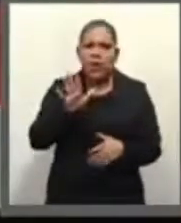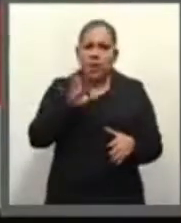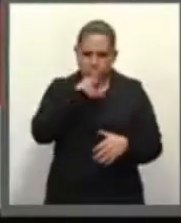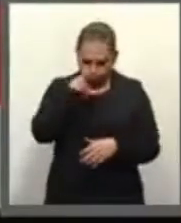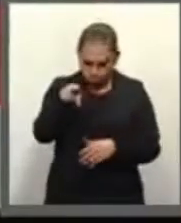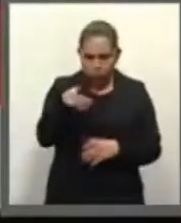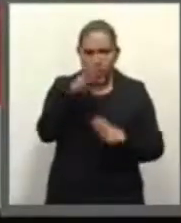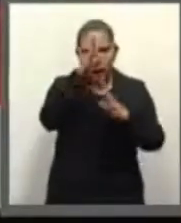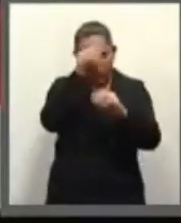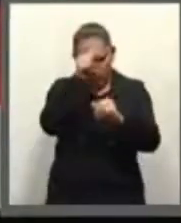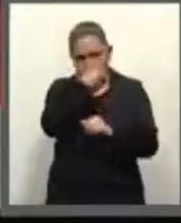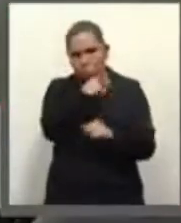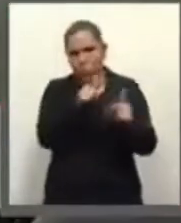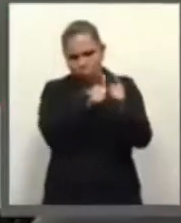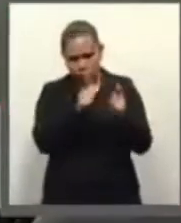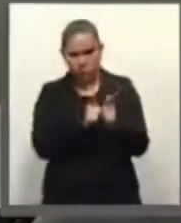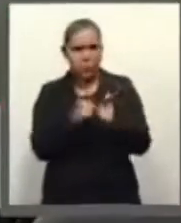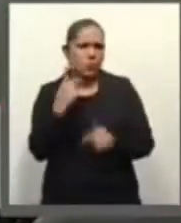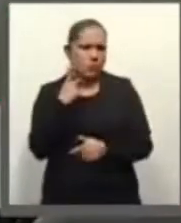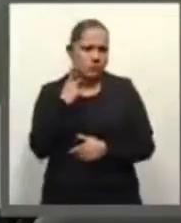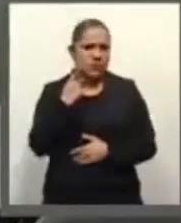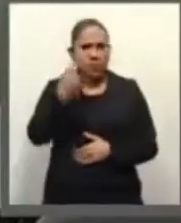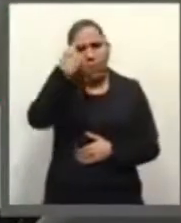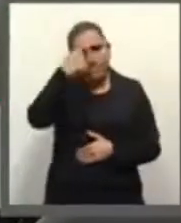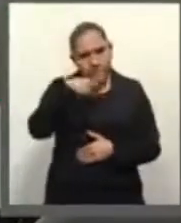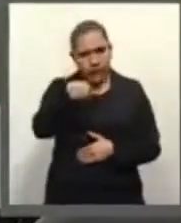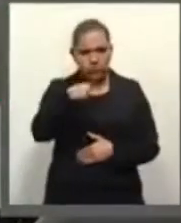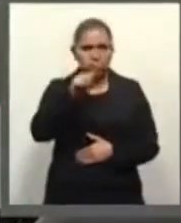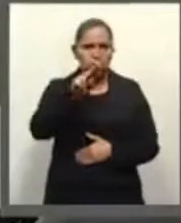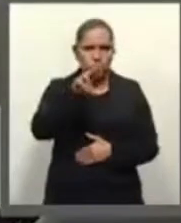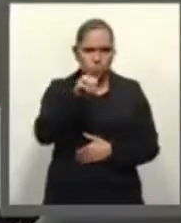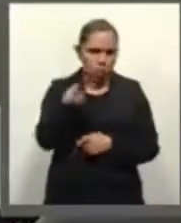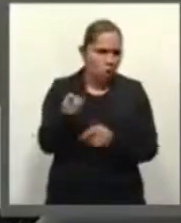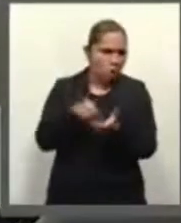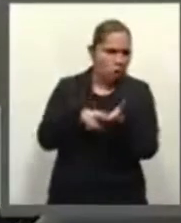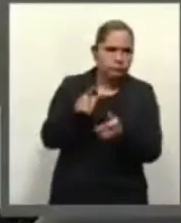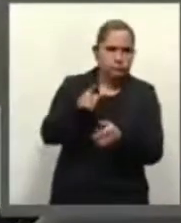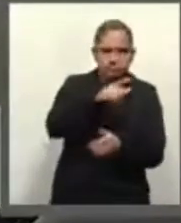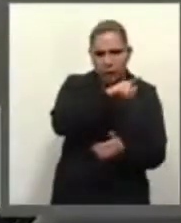su bancada para que pueda usted ocupar uno de los turnos de ella.